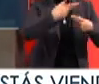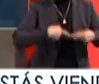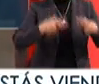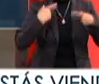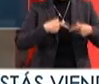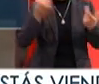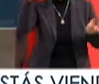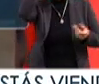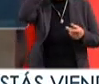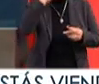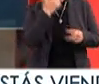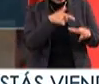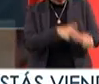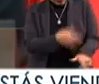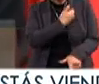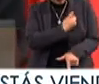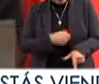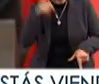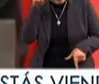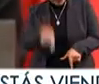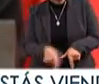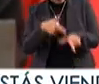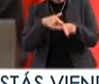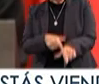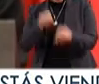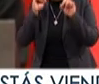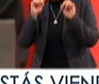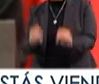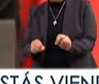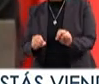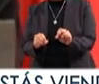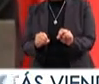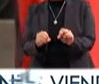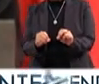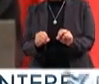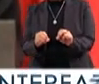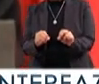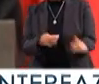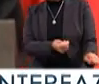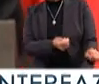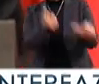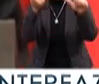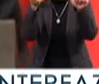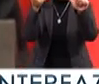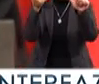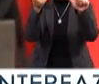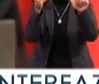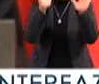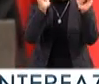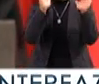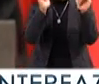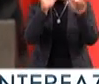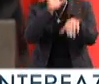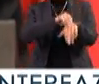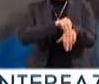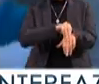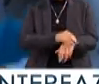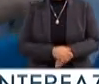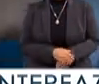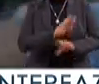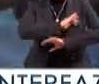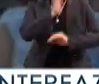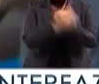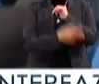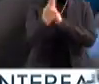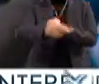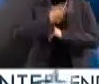los ciudadanos si quieren que el presidente de la República se mantenga en el cargo o que pida licencia. Una